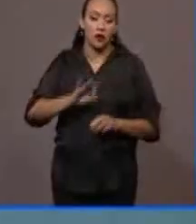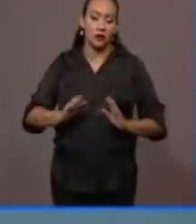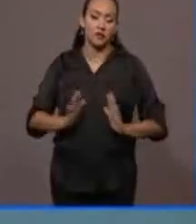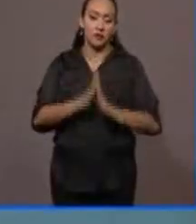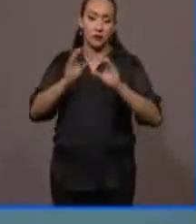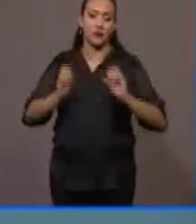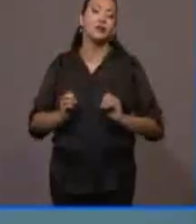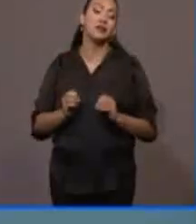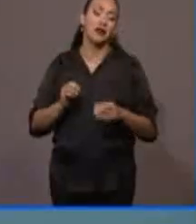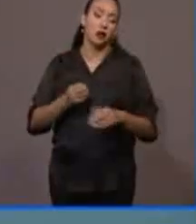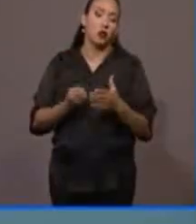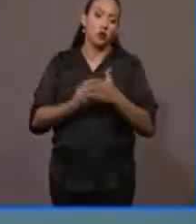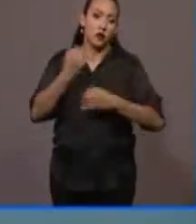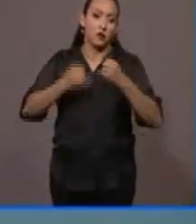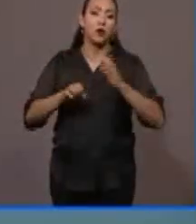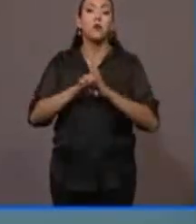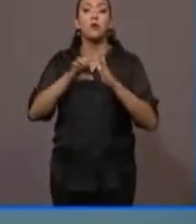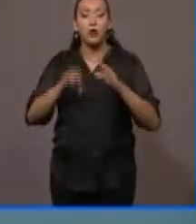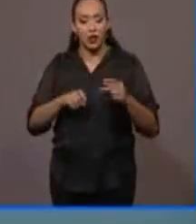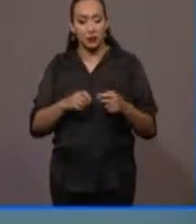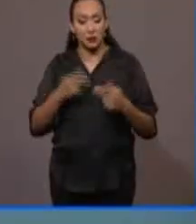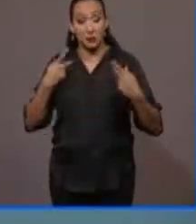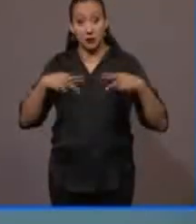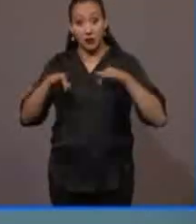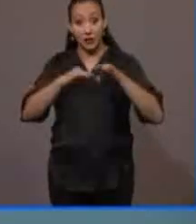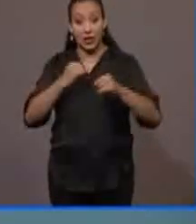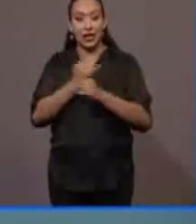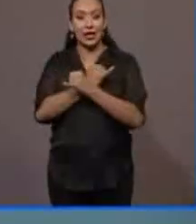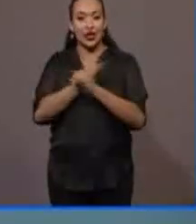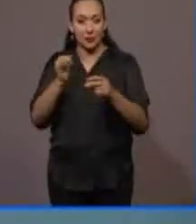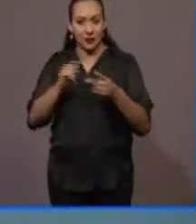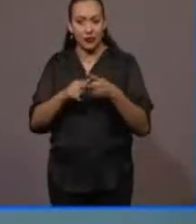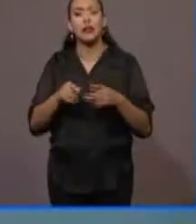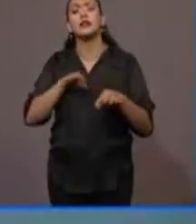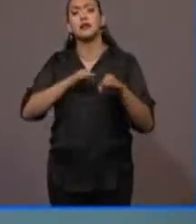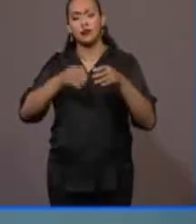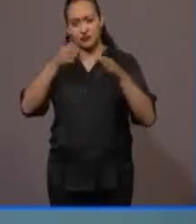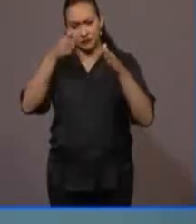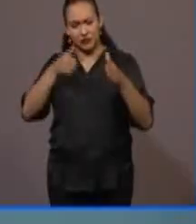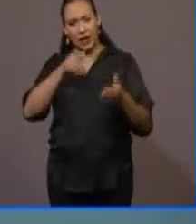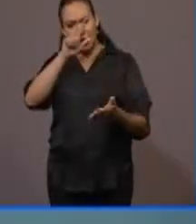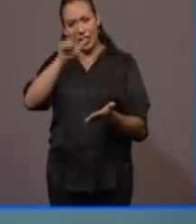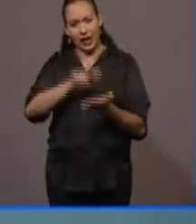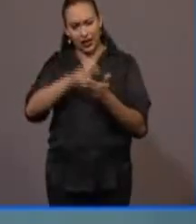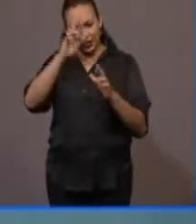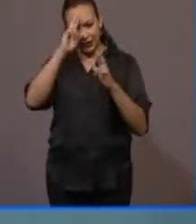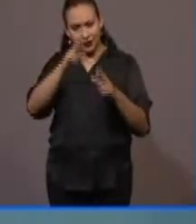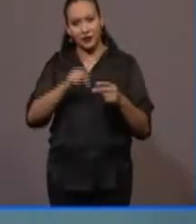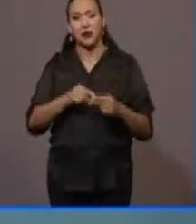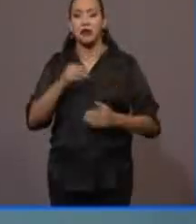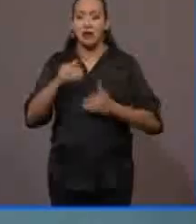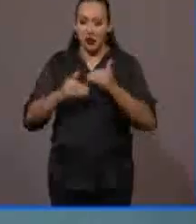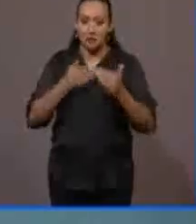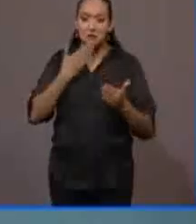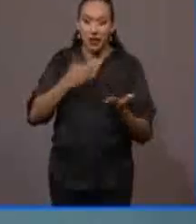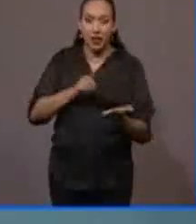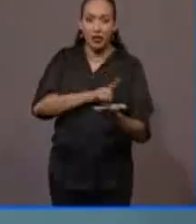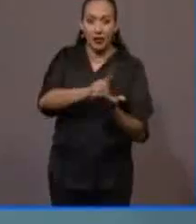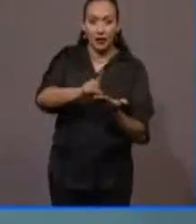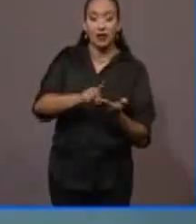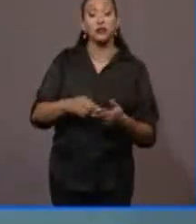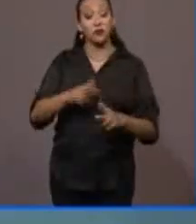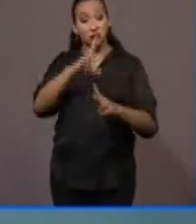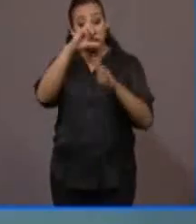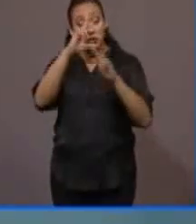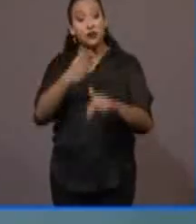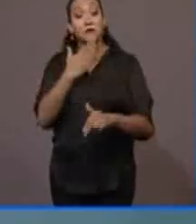y local, tales como independencia e imparcialidad, idoneidad y capacidad, progresividad en derechos,